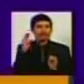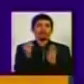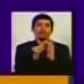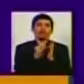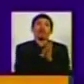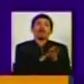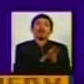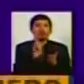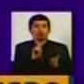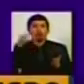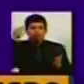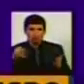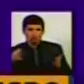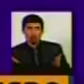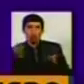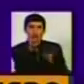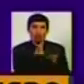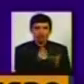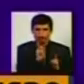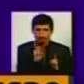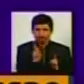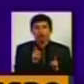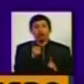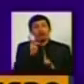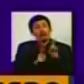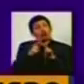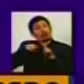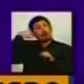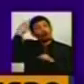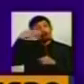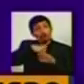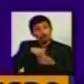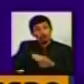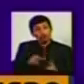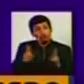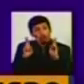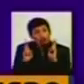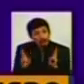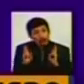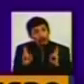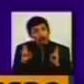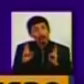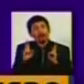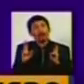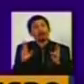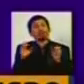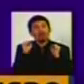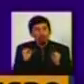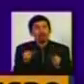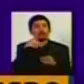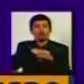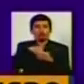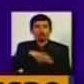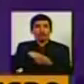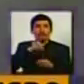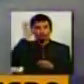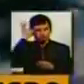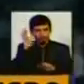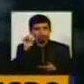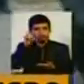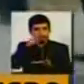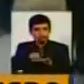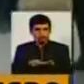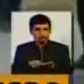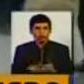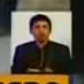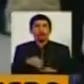esperan que para las próximas elecciones los compatriotas repartidos por el mundo por fin puedan votar en forma válida.